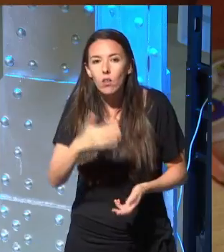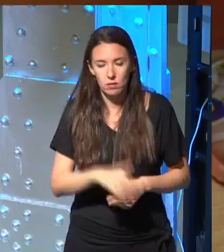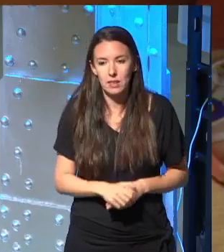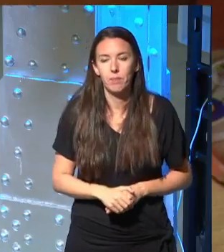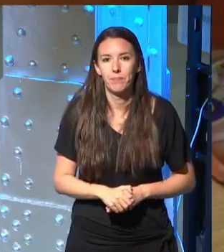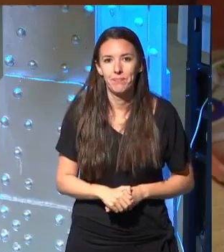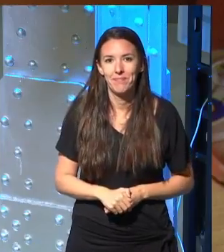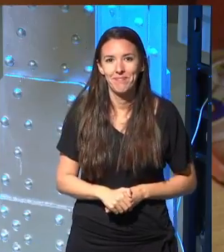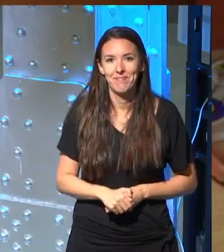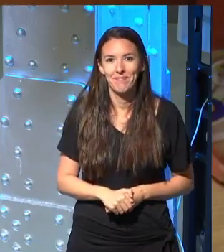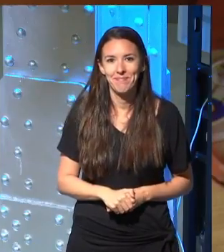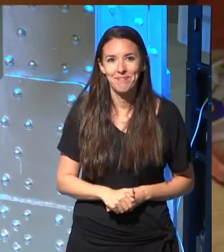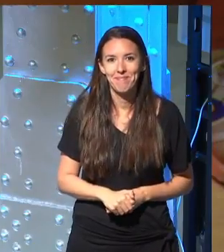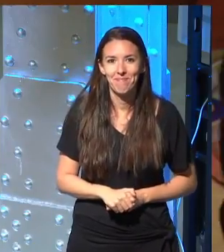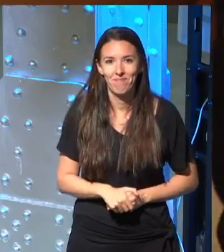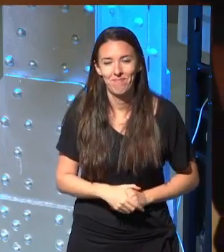Sí. Pero no se puede...